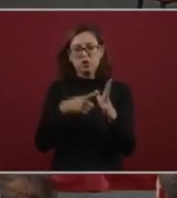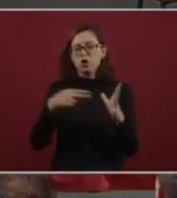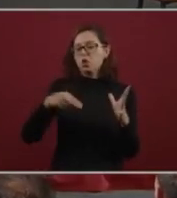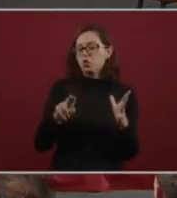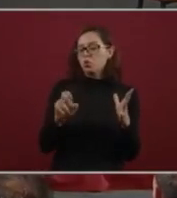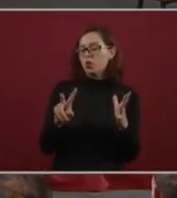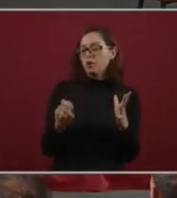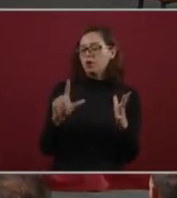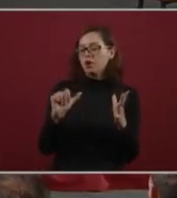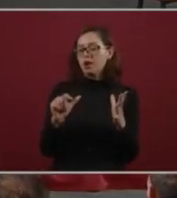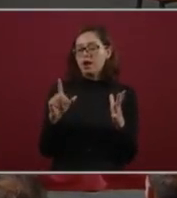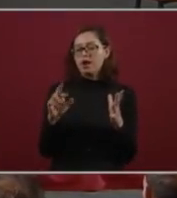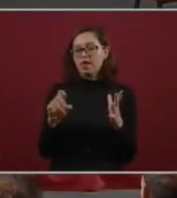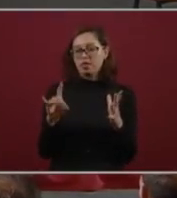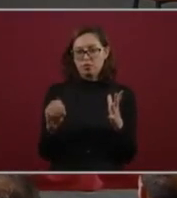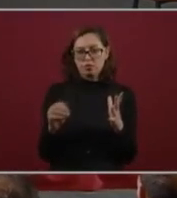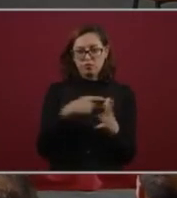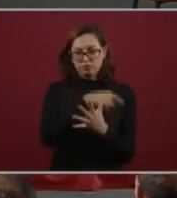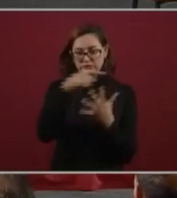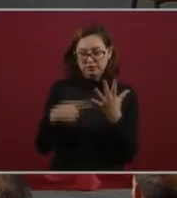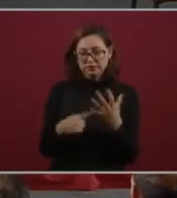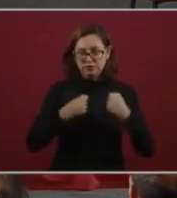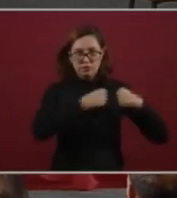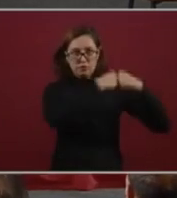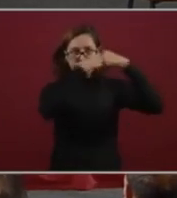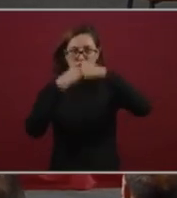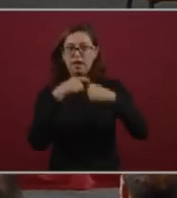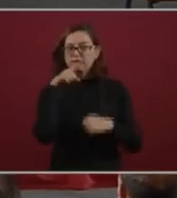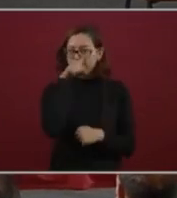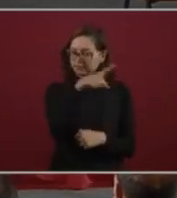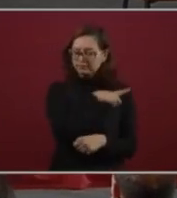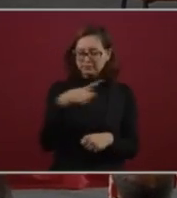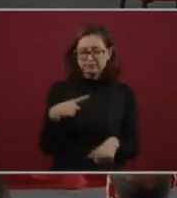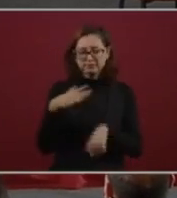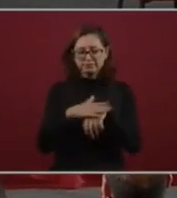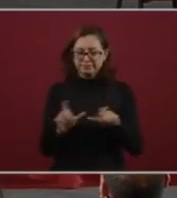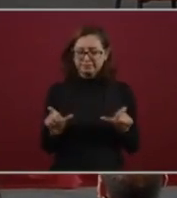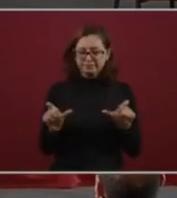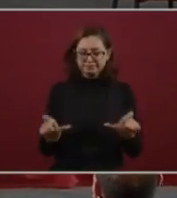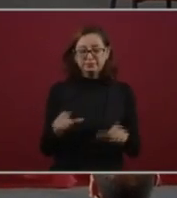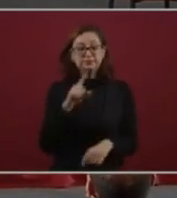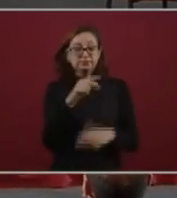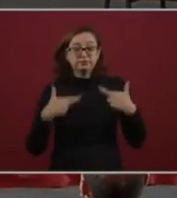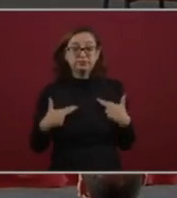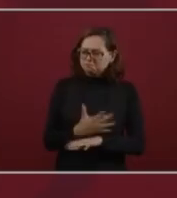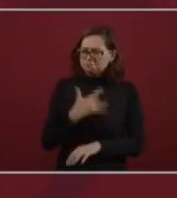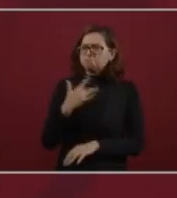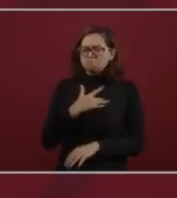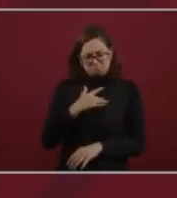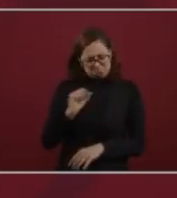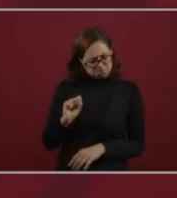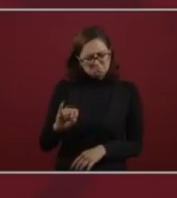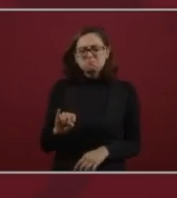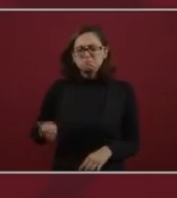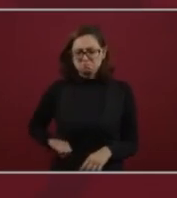factor que además él no escogió es que fue elegido por nuestro presidente para tal encomienda, y hasta ahora lleva buenas cuentas. Además